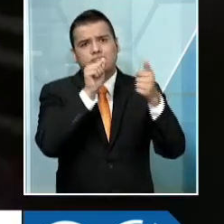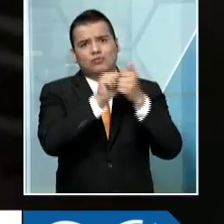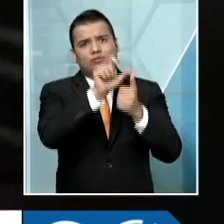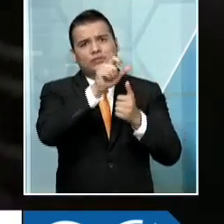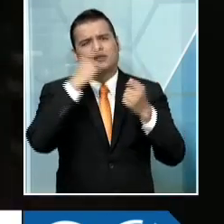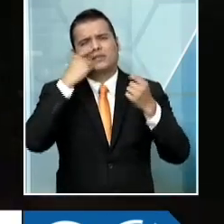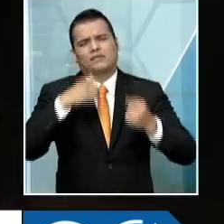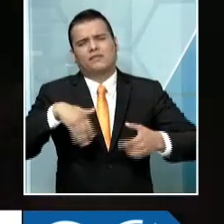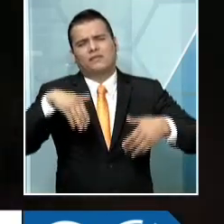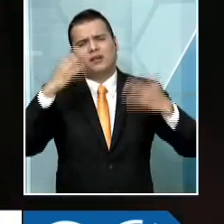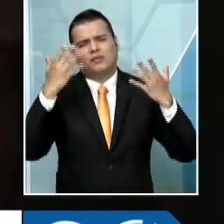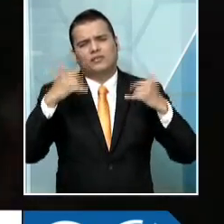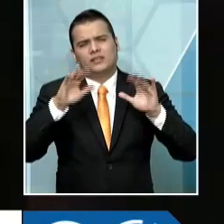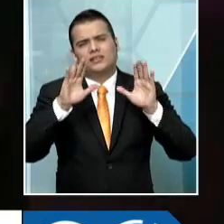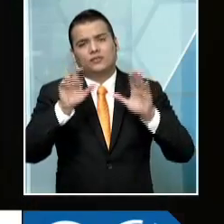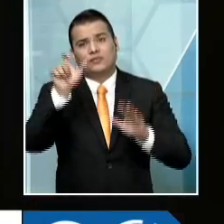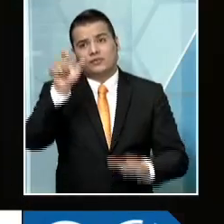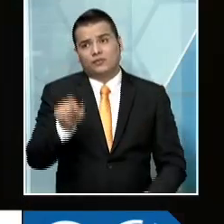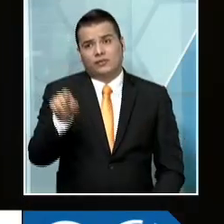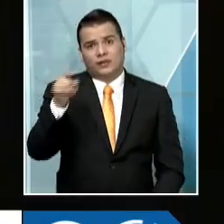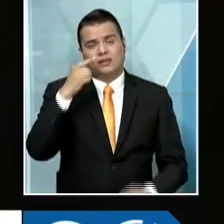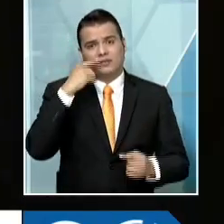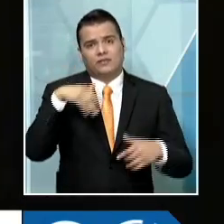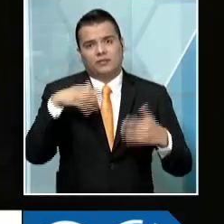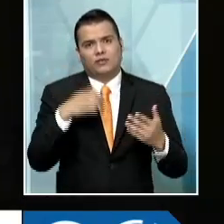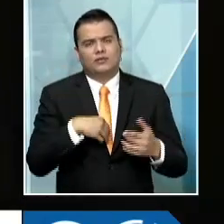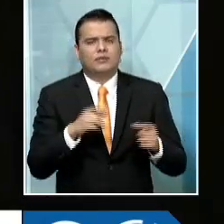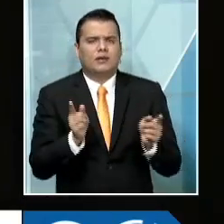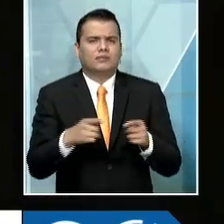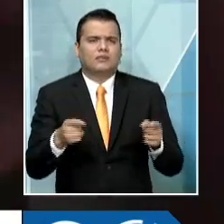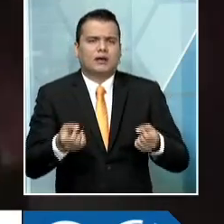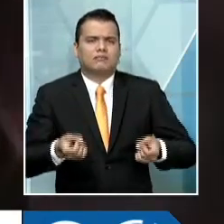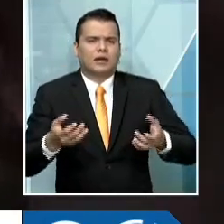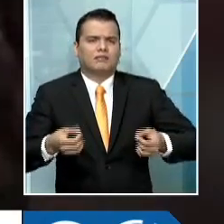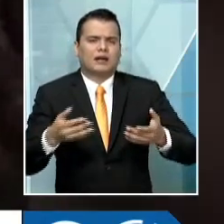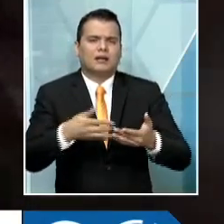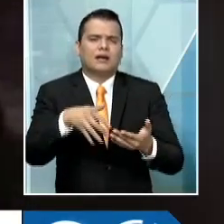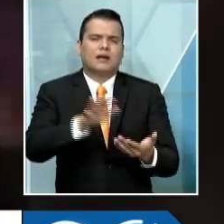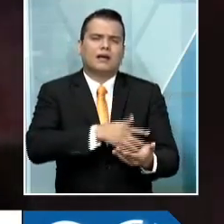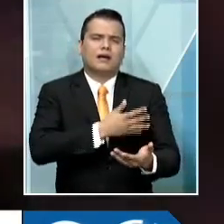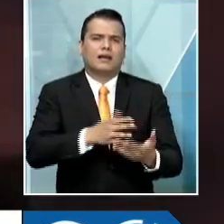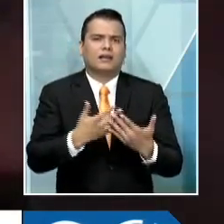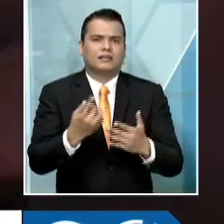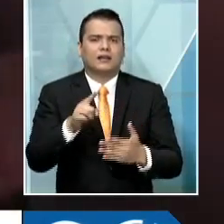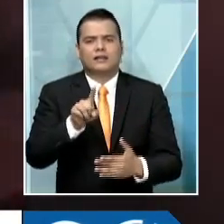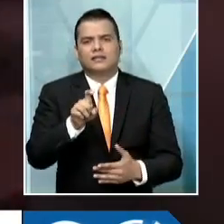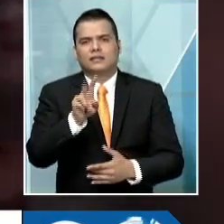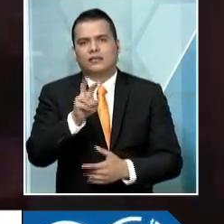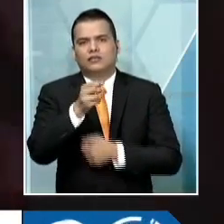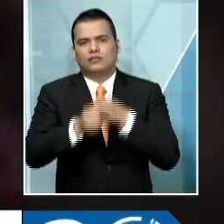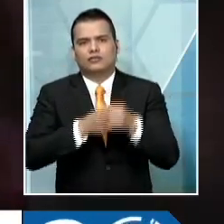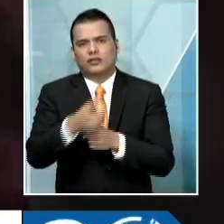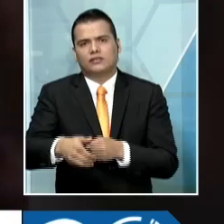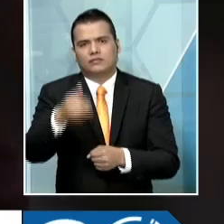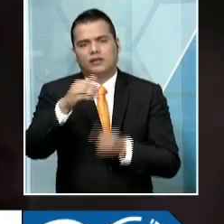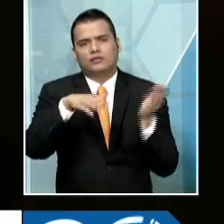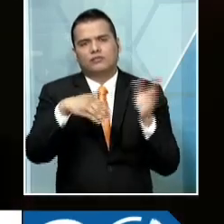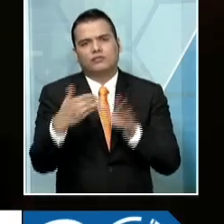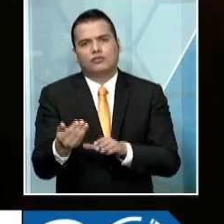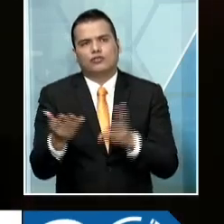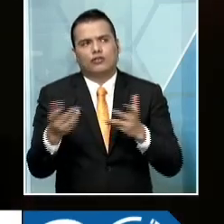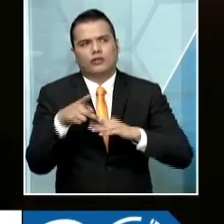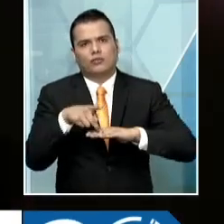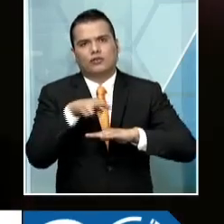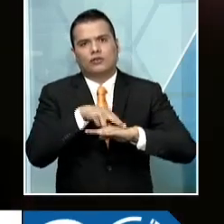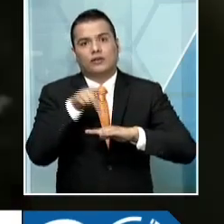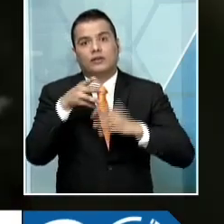y Marvin Santiago. El artista que convirtió la improvisación en una suerte de legado salsero falleció a los 62 años en su natal Puerto Rico.